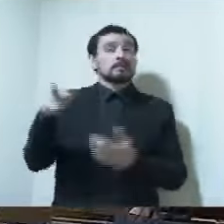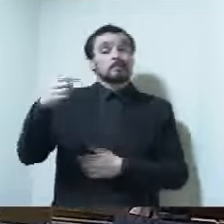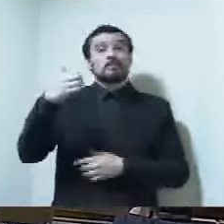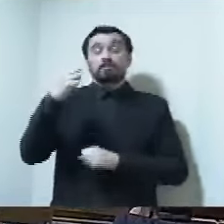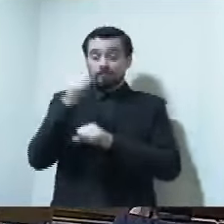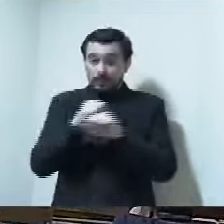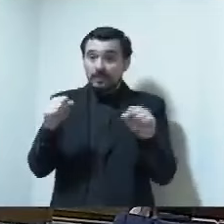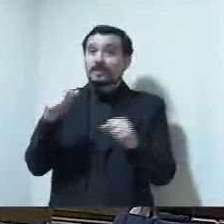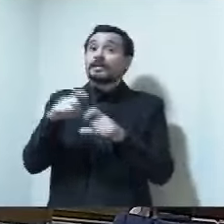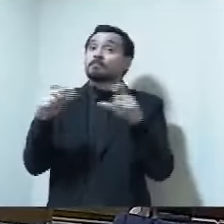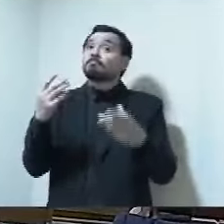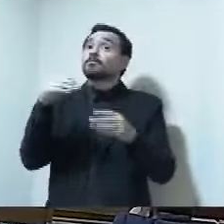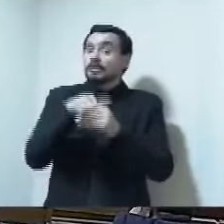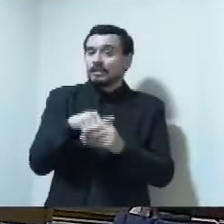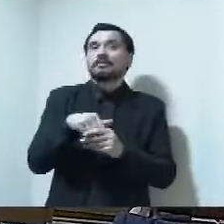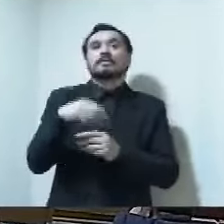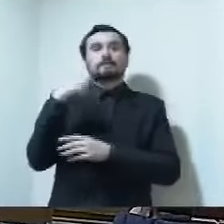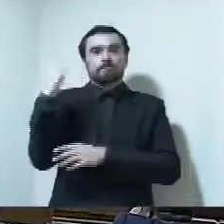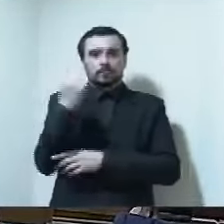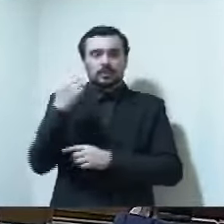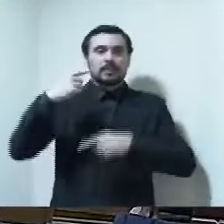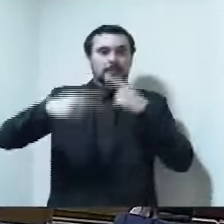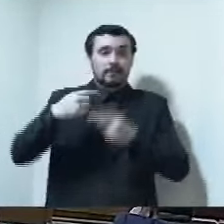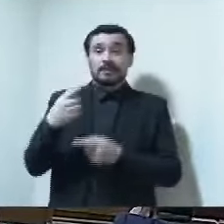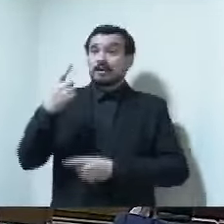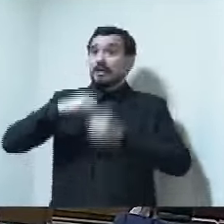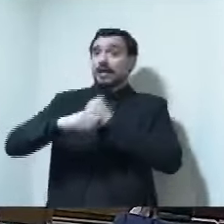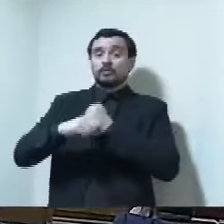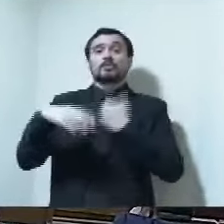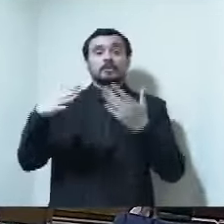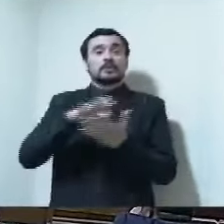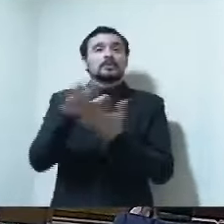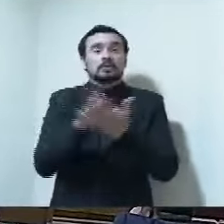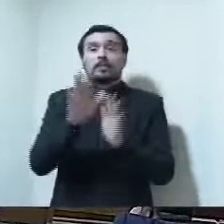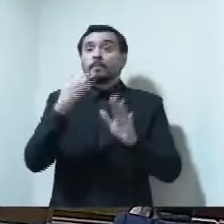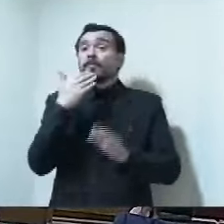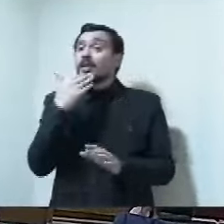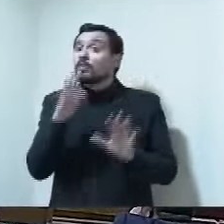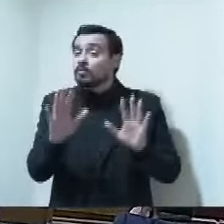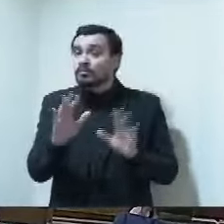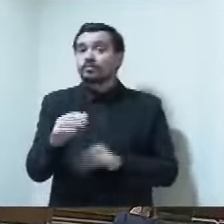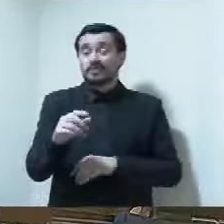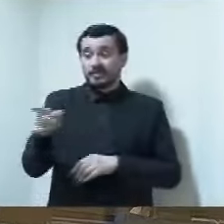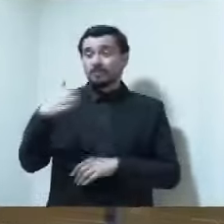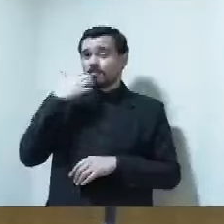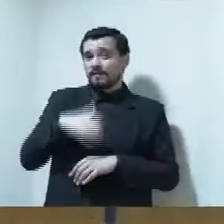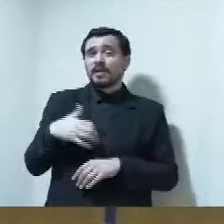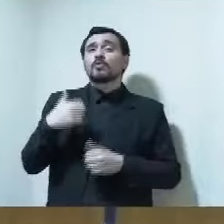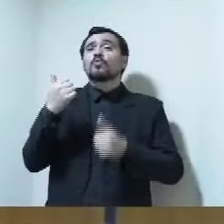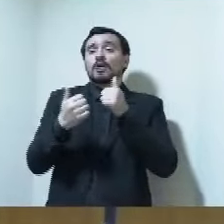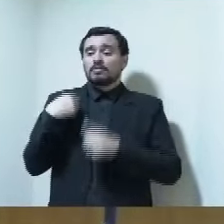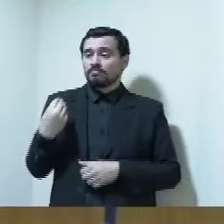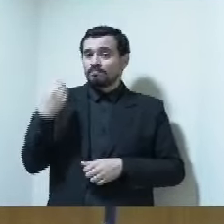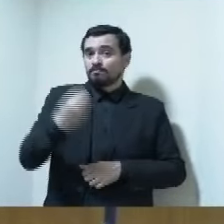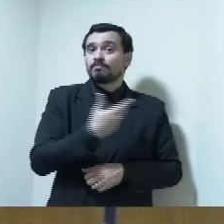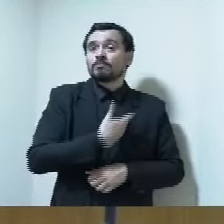político importante, como sucedió de hecho en los últimos años. Por el contrario, creo que el privilegio de ocupar la presidencia